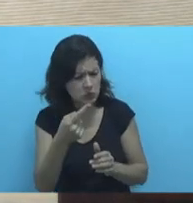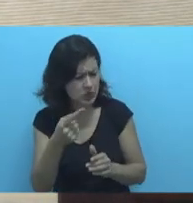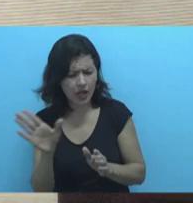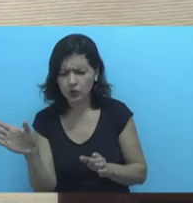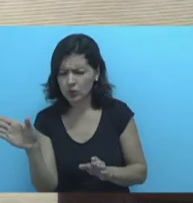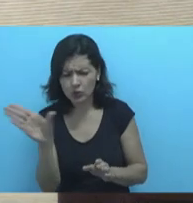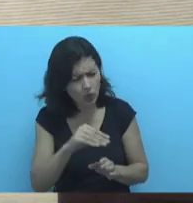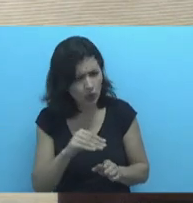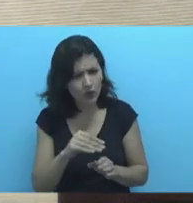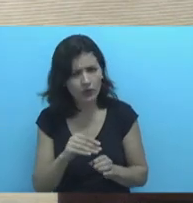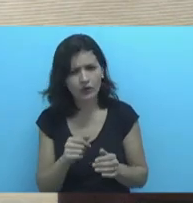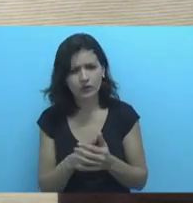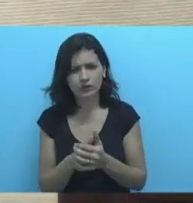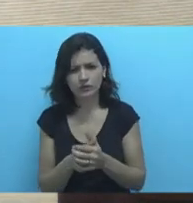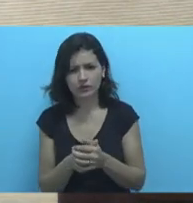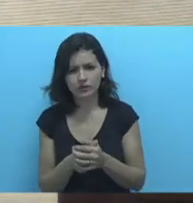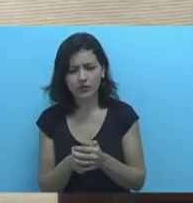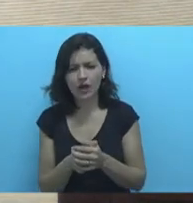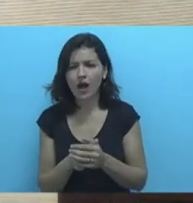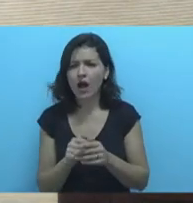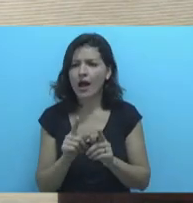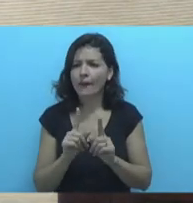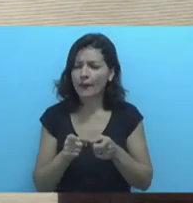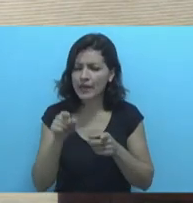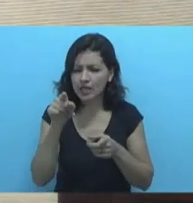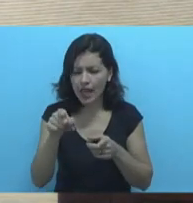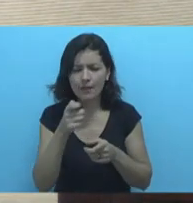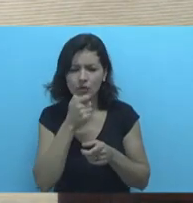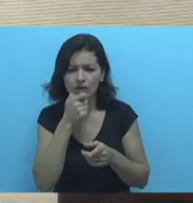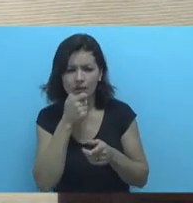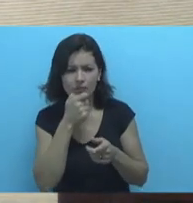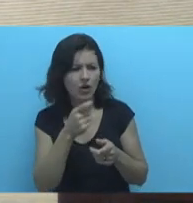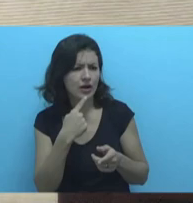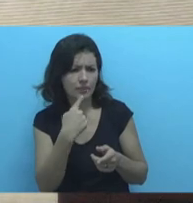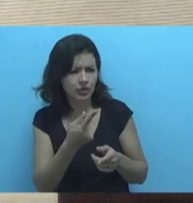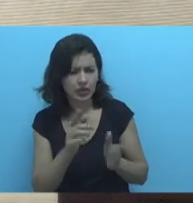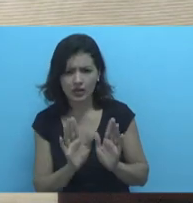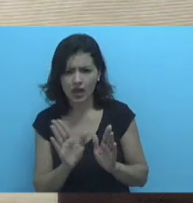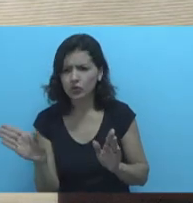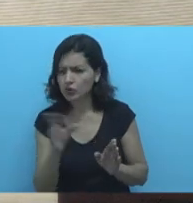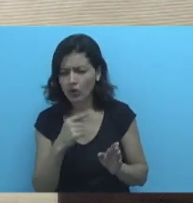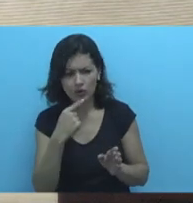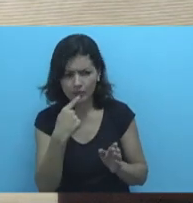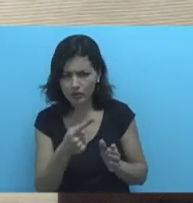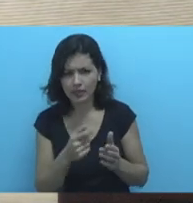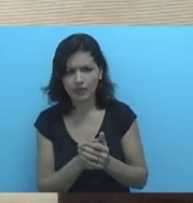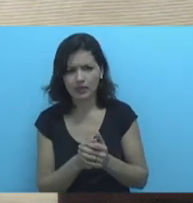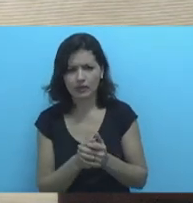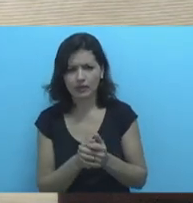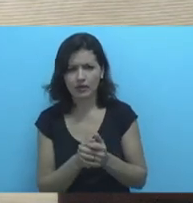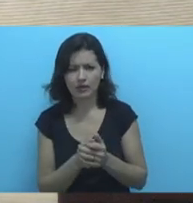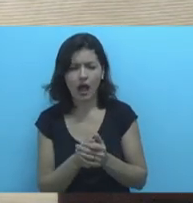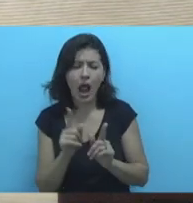alguien a que Miguel no le haya dejado de contestar un WhatsApp, siendo gobernador de la provincia. A veces tardaba un poquito,